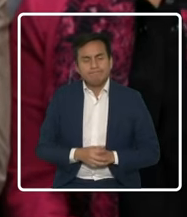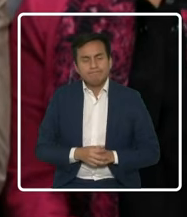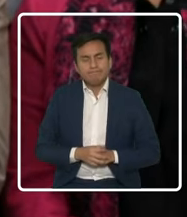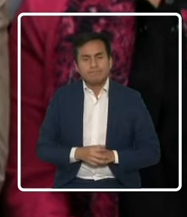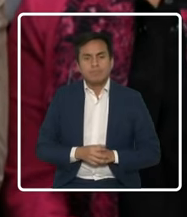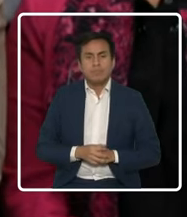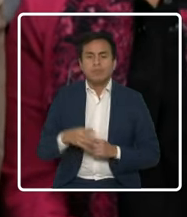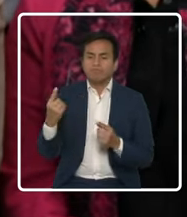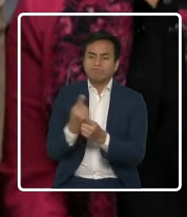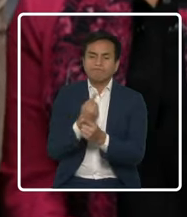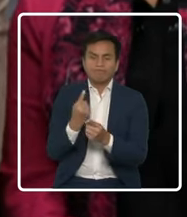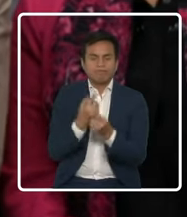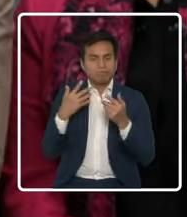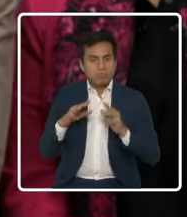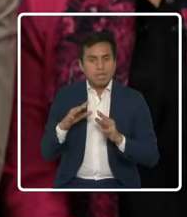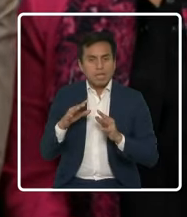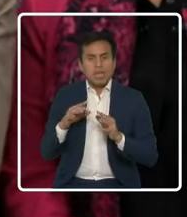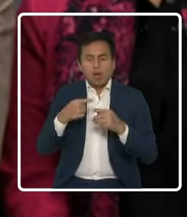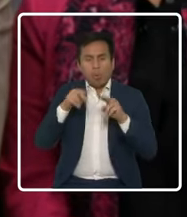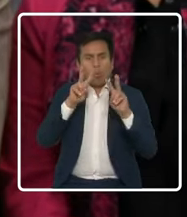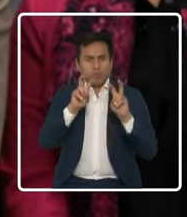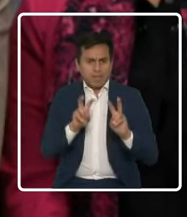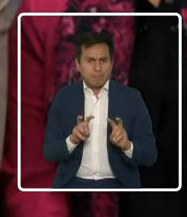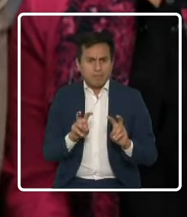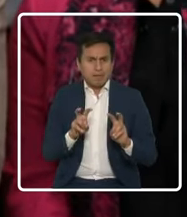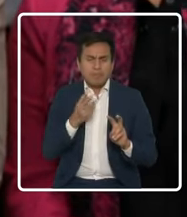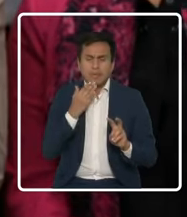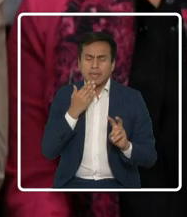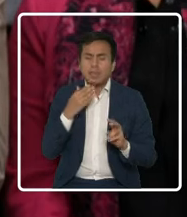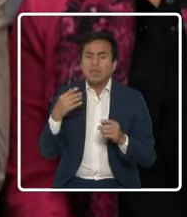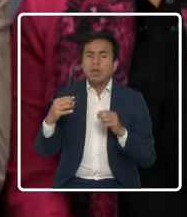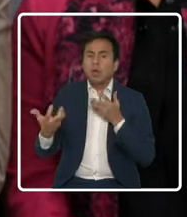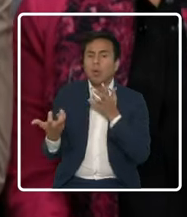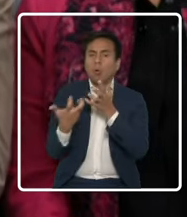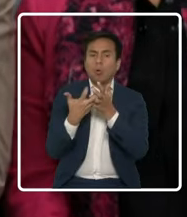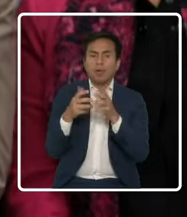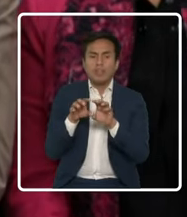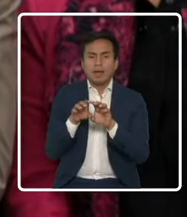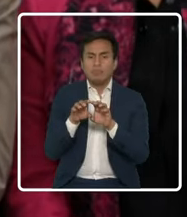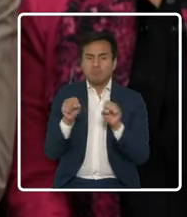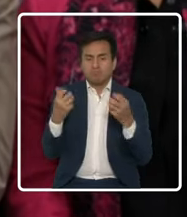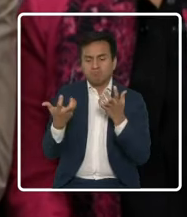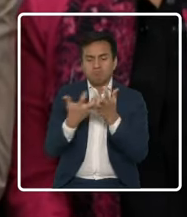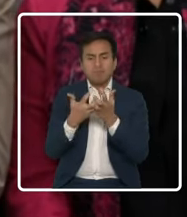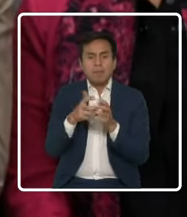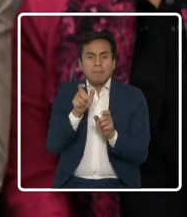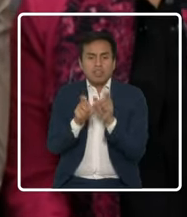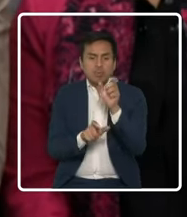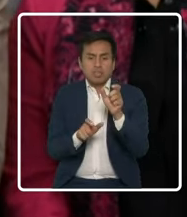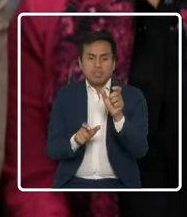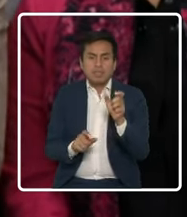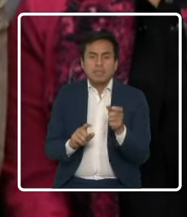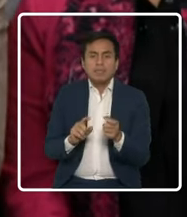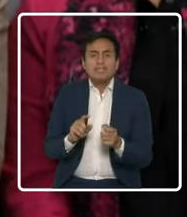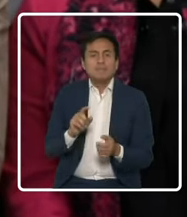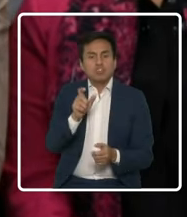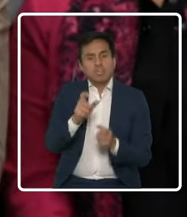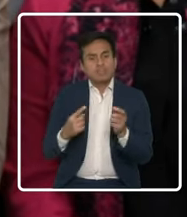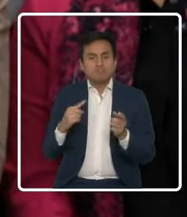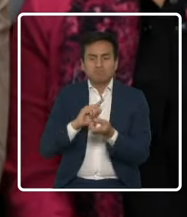Y hemos conversado de esto y otros temas y ambos concordamos en que las personas pasan y las instituciones